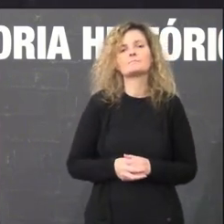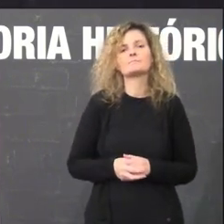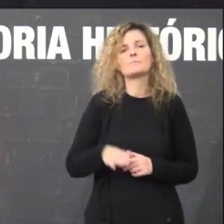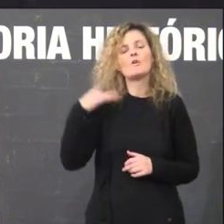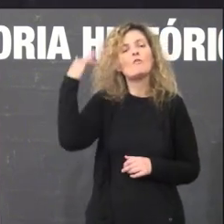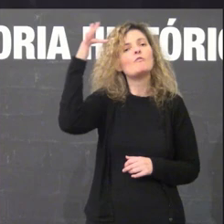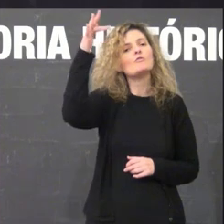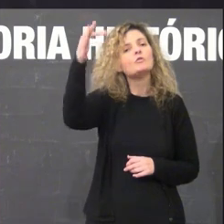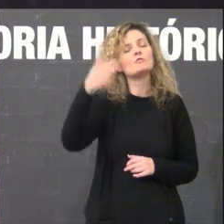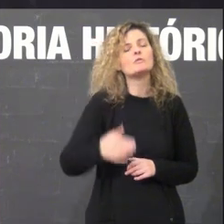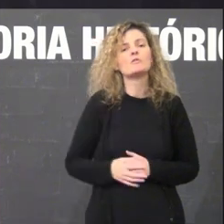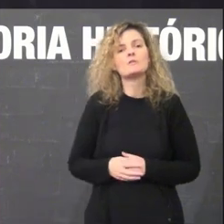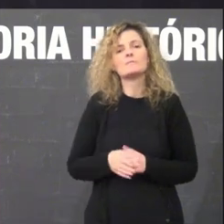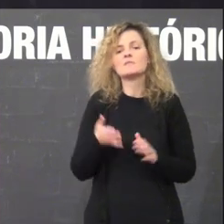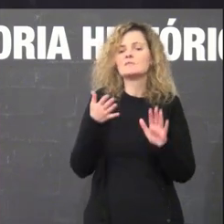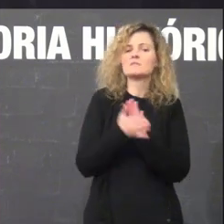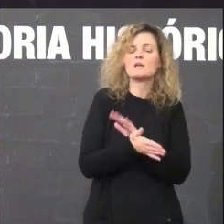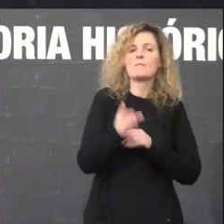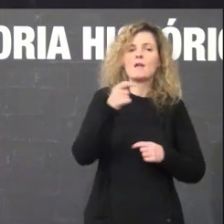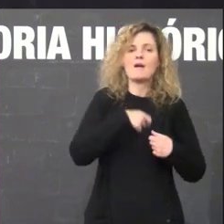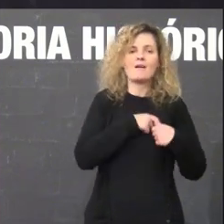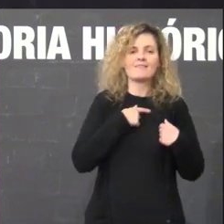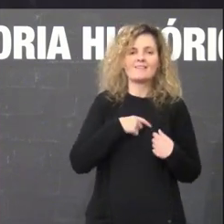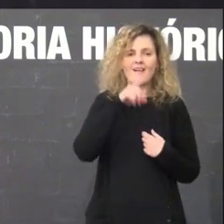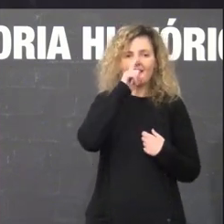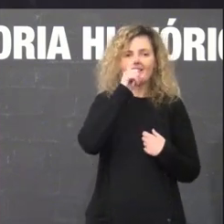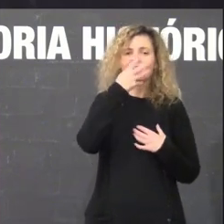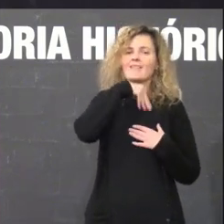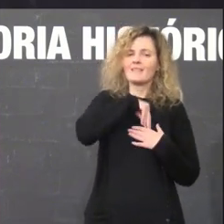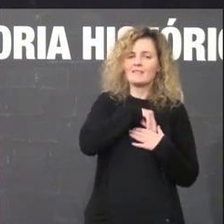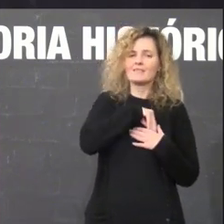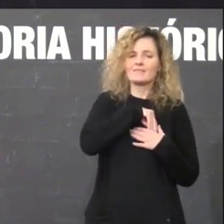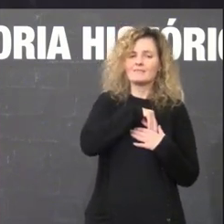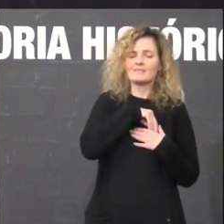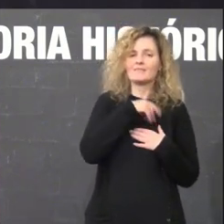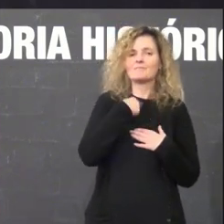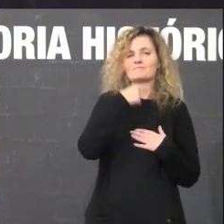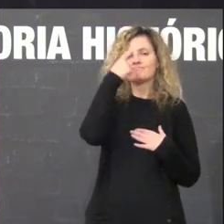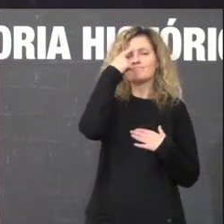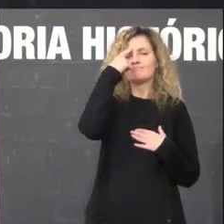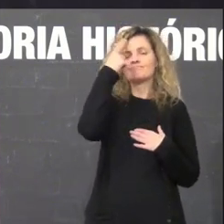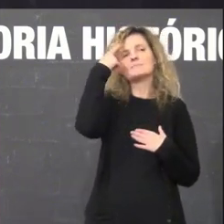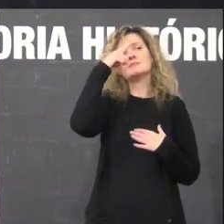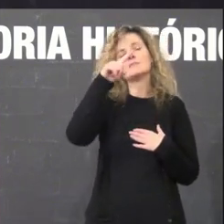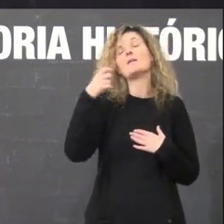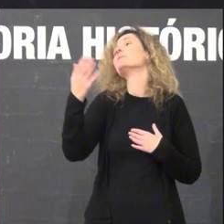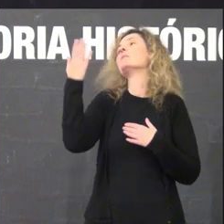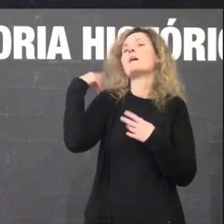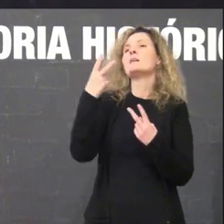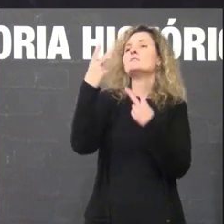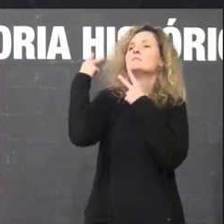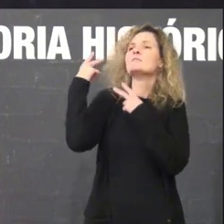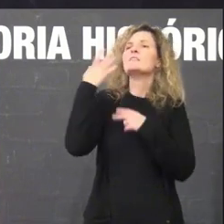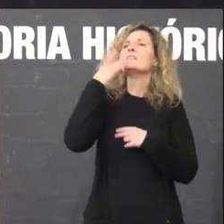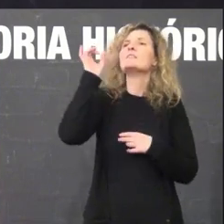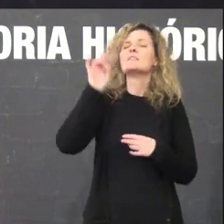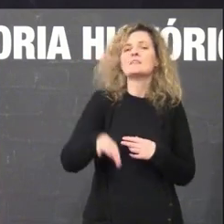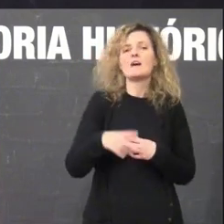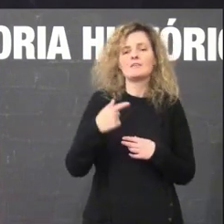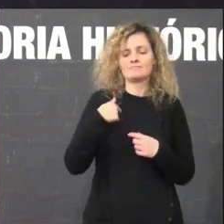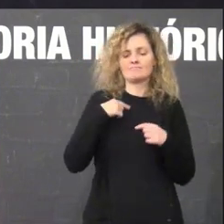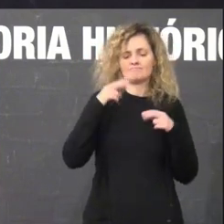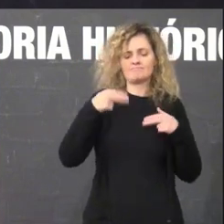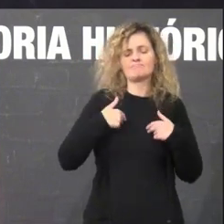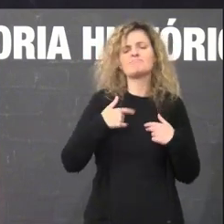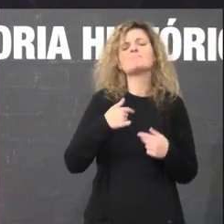el futuro siempre tiene un corazón Antiguo y bueno porque sabemos Quiénes fueron sabemos también Quiénes somos